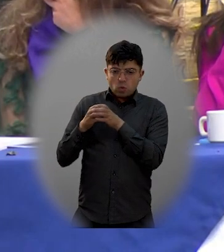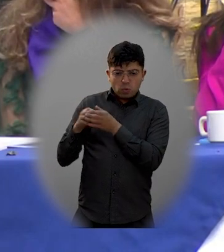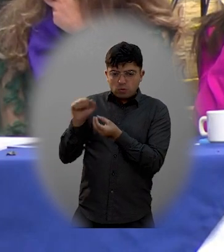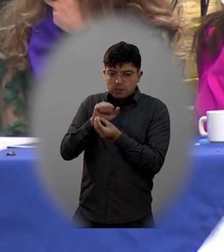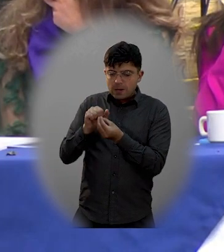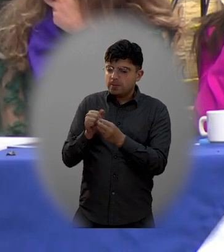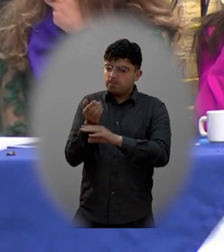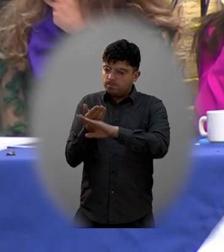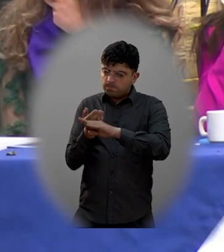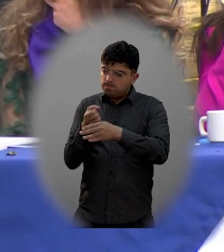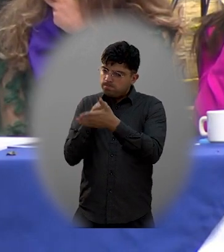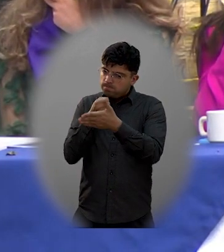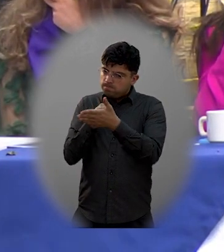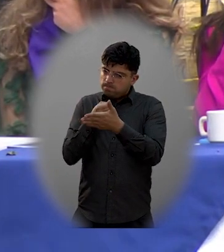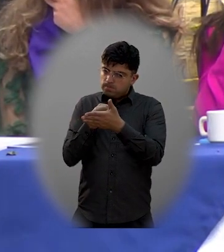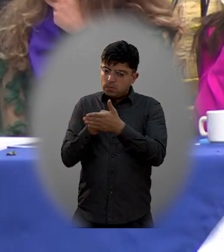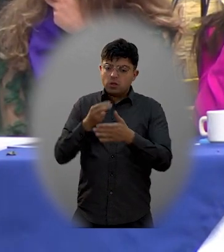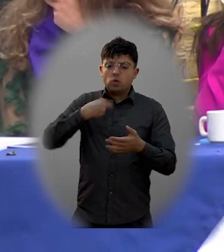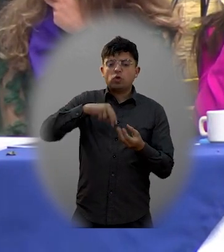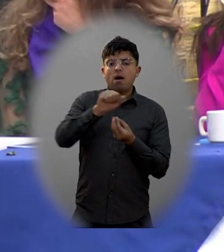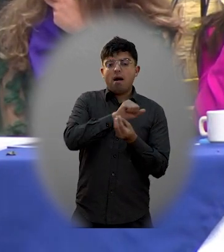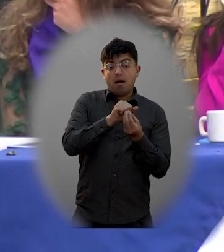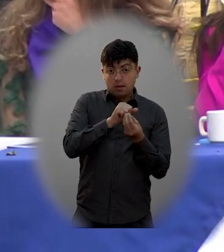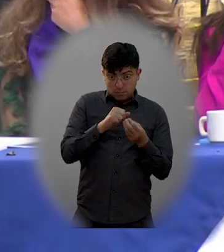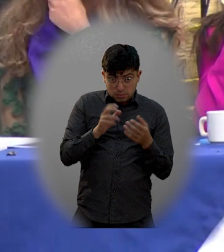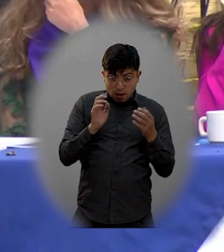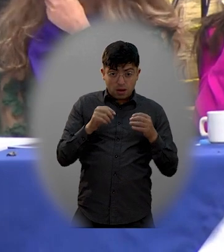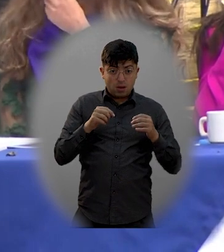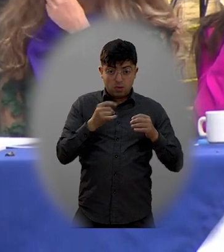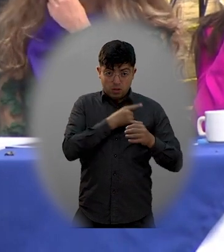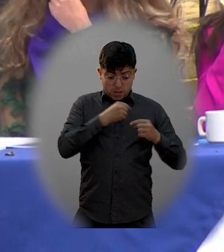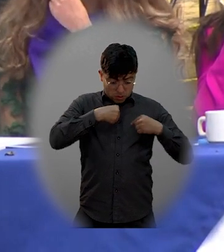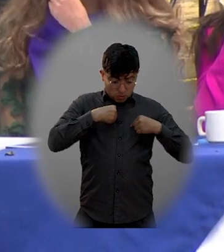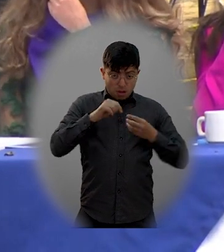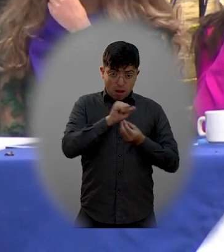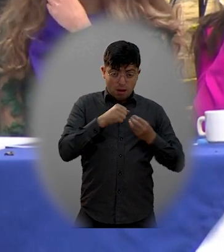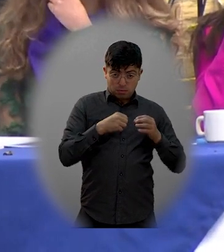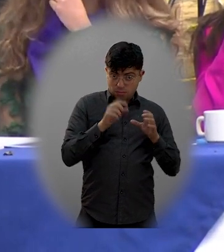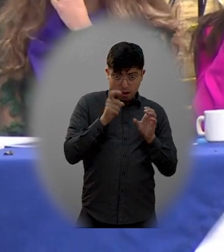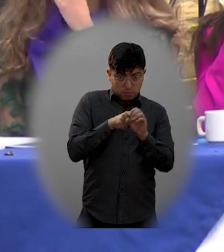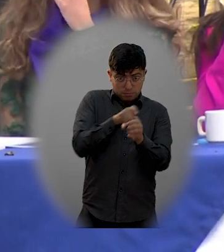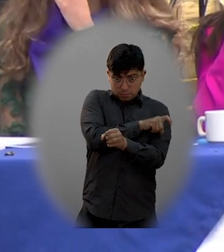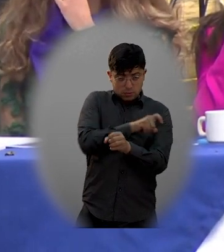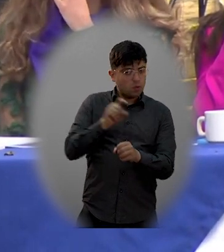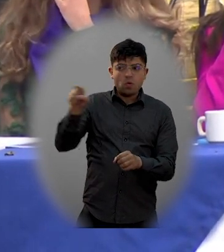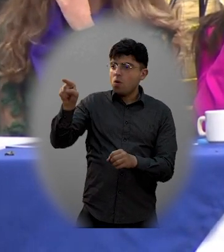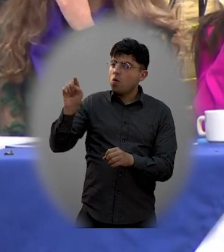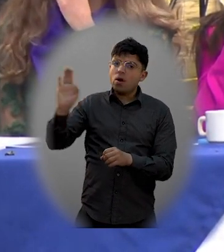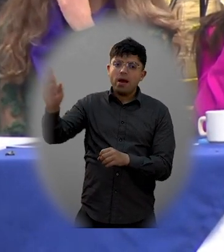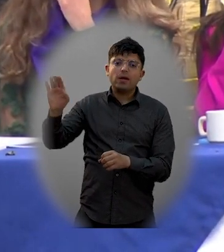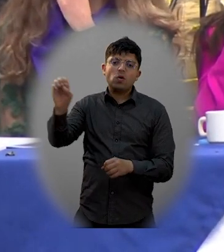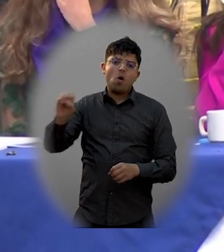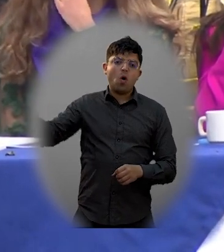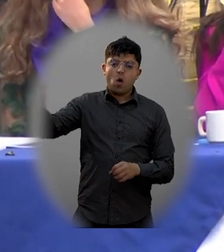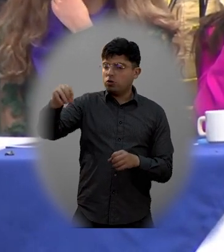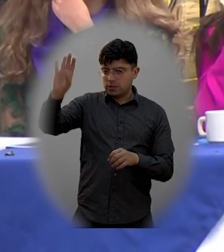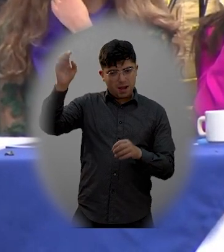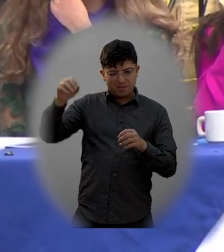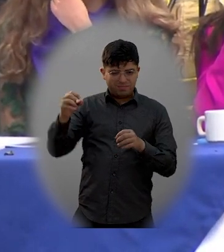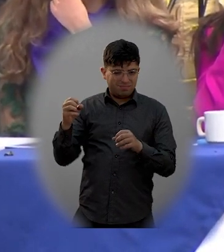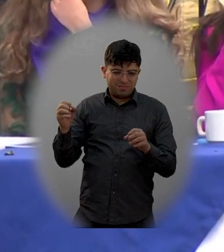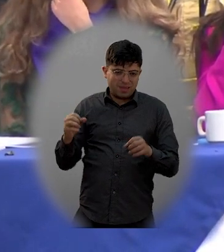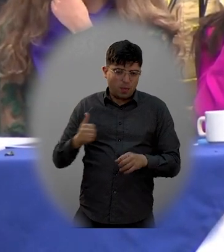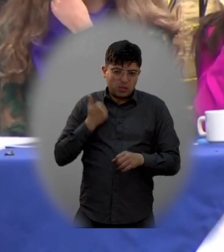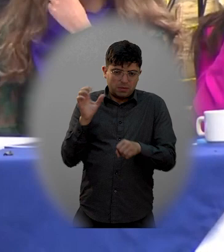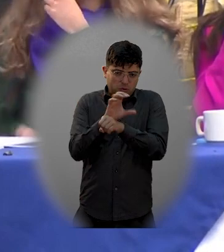vamos a seguir presionando que no seamos nosotras las que dejemos de habitar esta universidad, sino sean ellos realmente los que pues sean apartados de todos